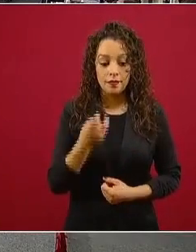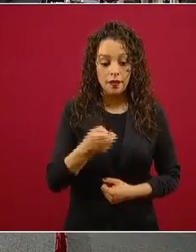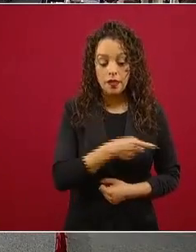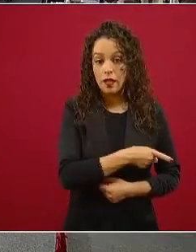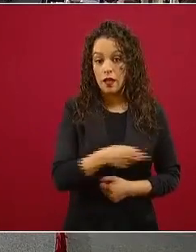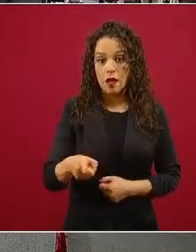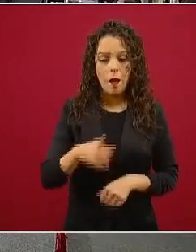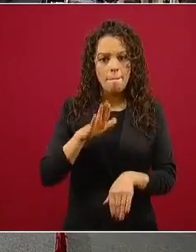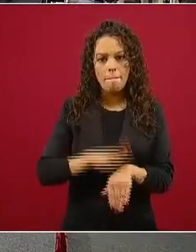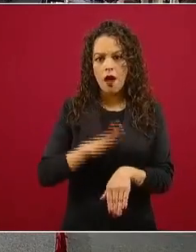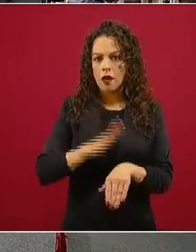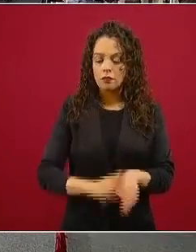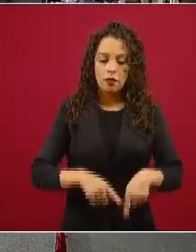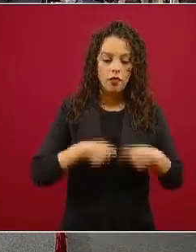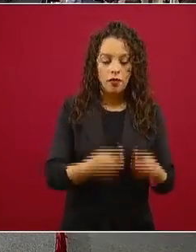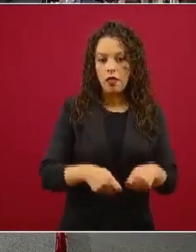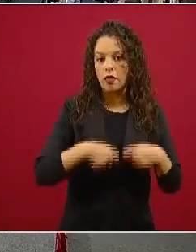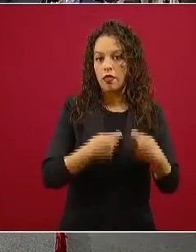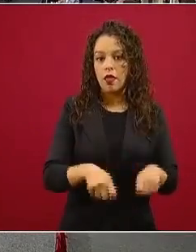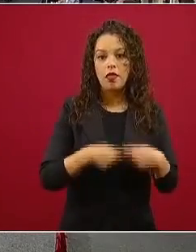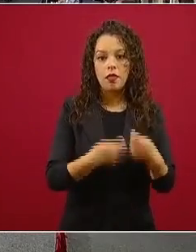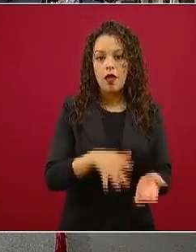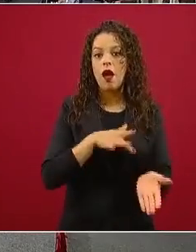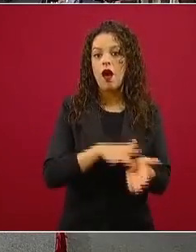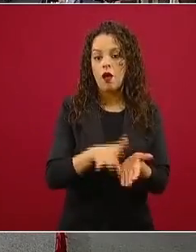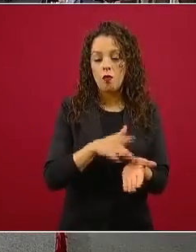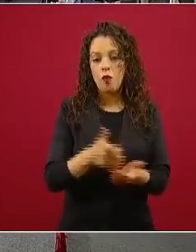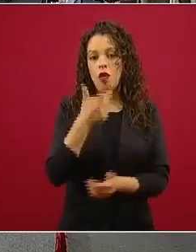número de programas de bienestar.